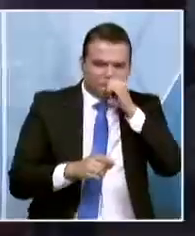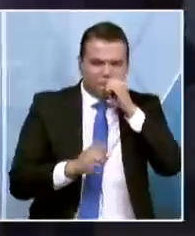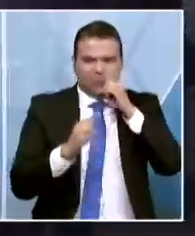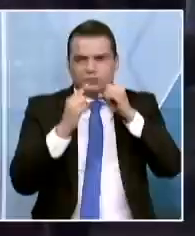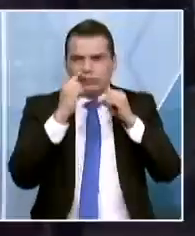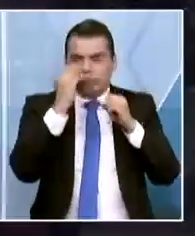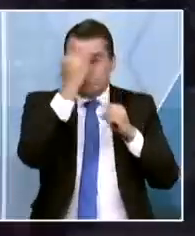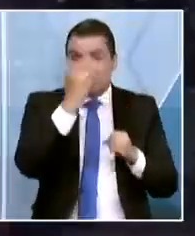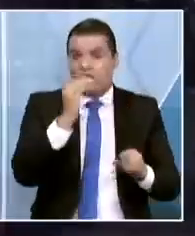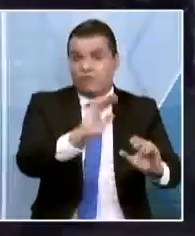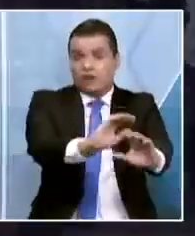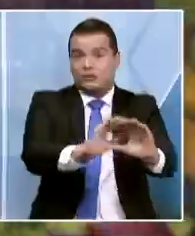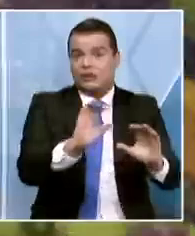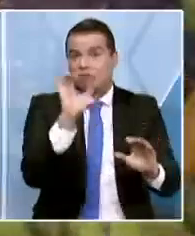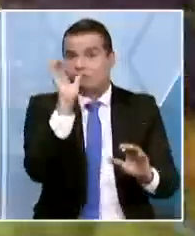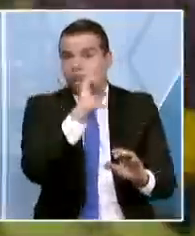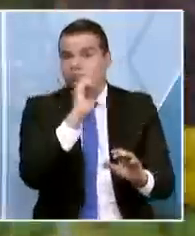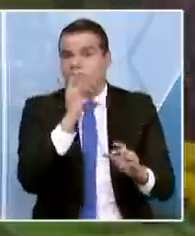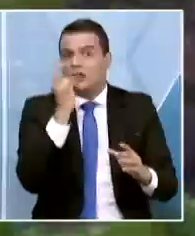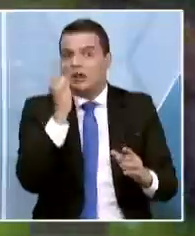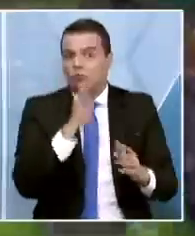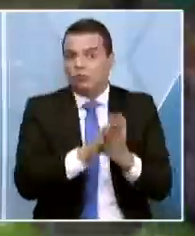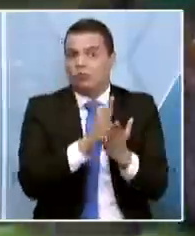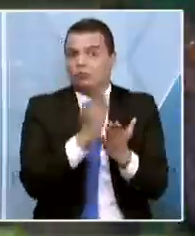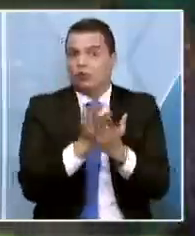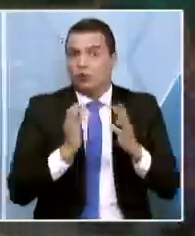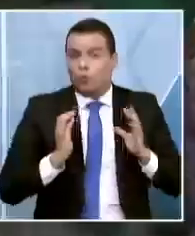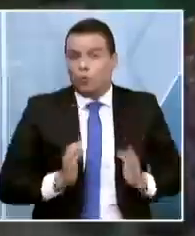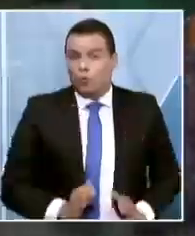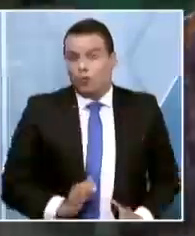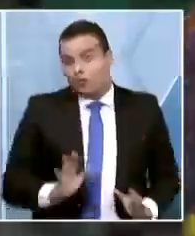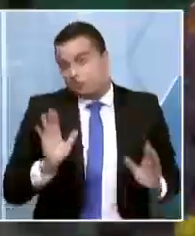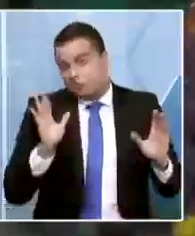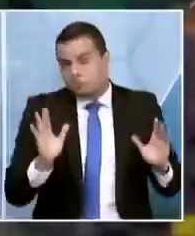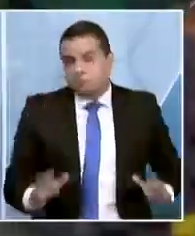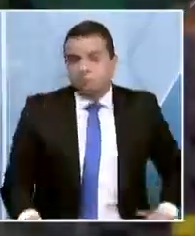alerta a cualquier señal de alteración en la percepción relacionada con el sentido del gusto.